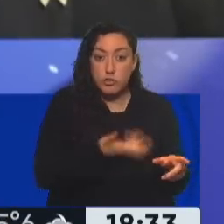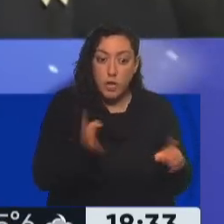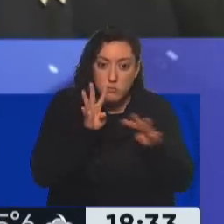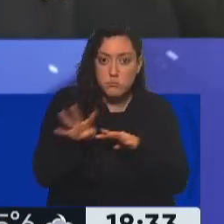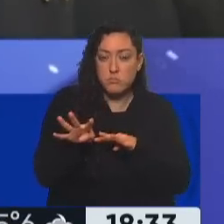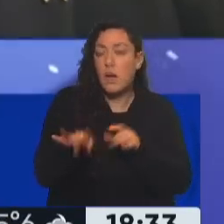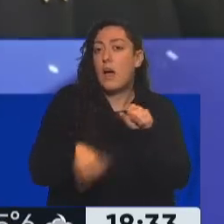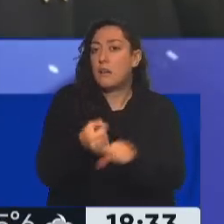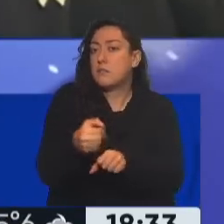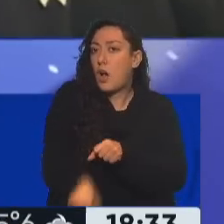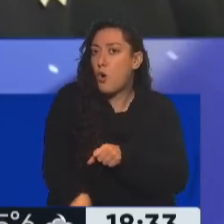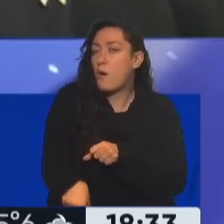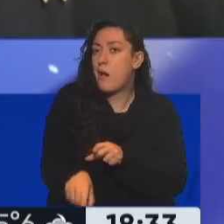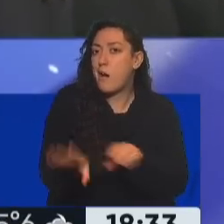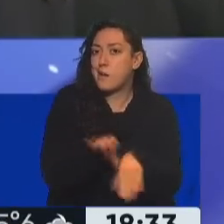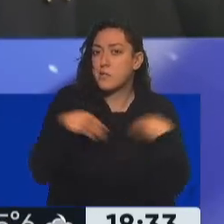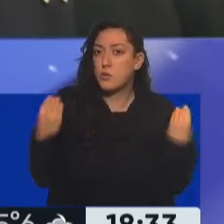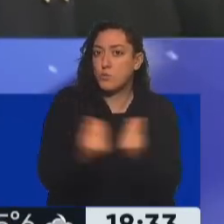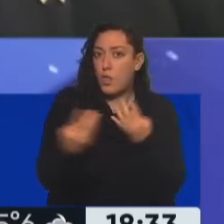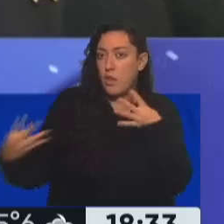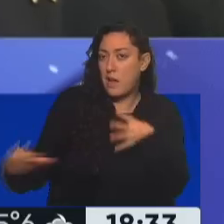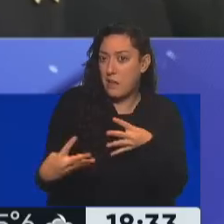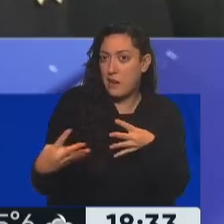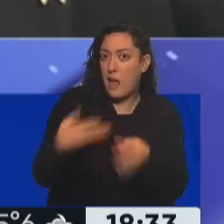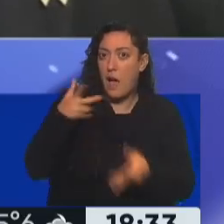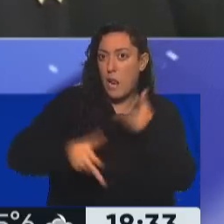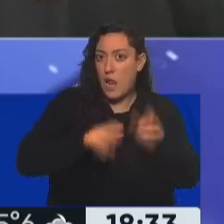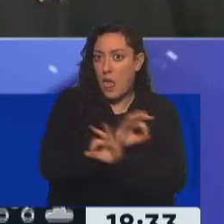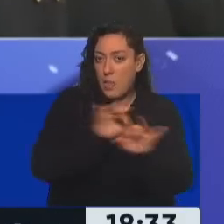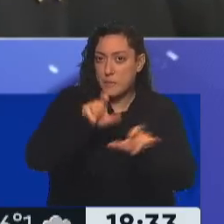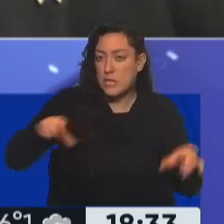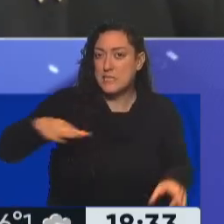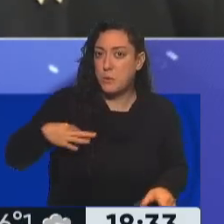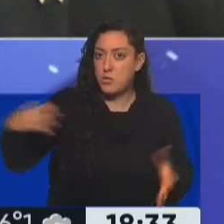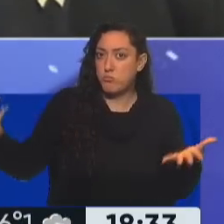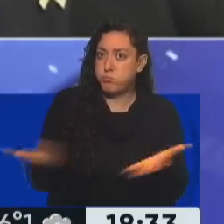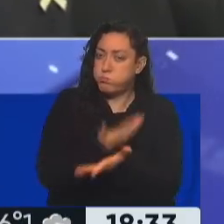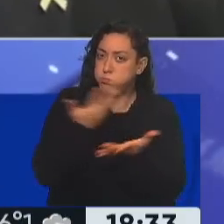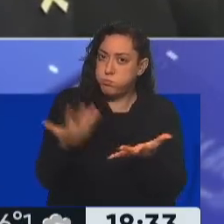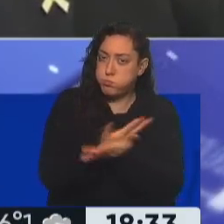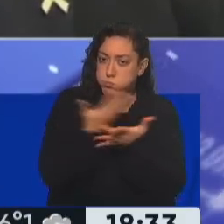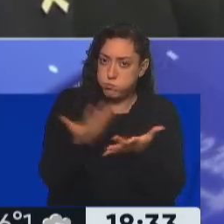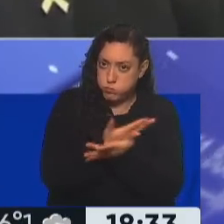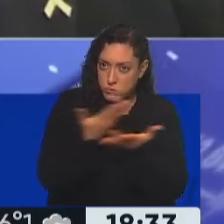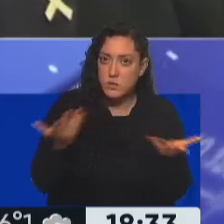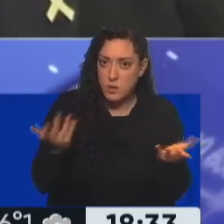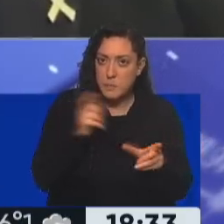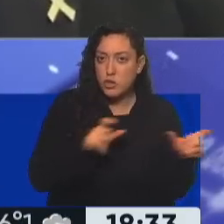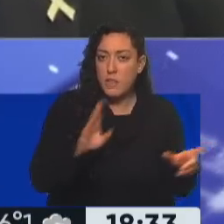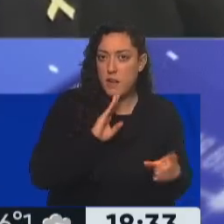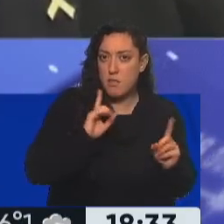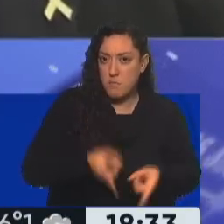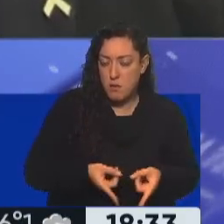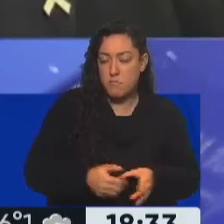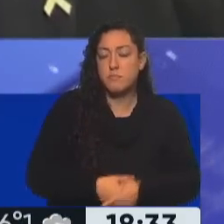aparecido hasta ahora sobre las consecuencias que tiene la guerra en los civiles en el centro de la sociedad israelí.